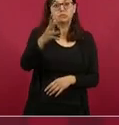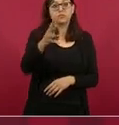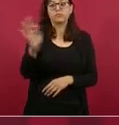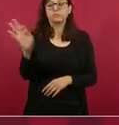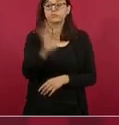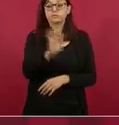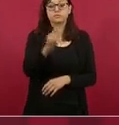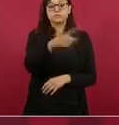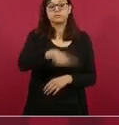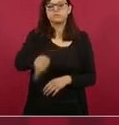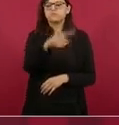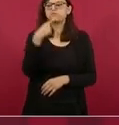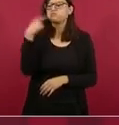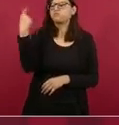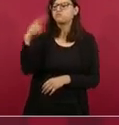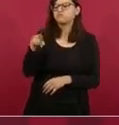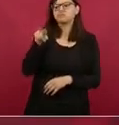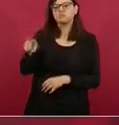inconstitucional,